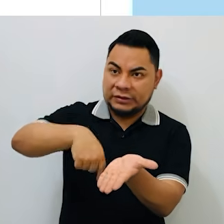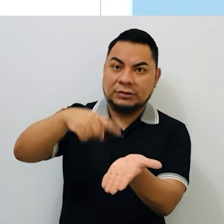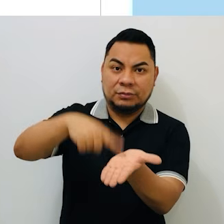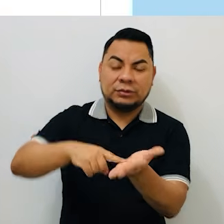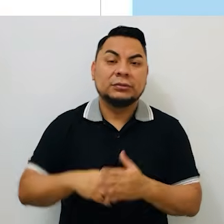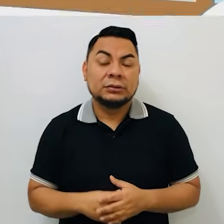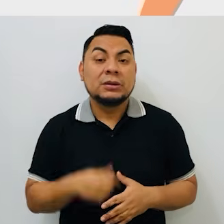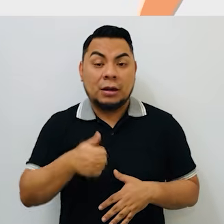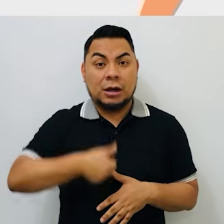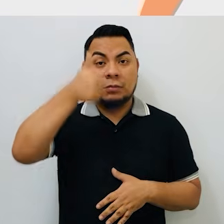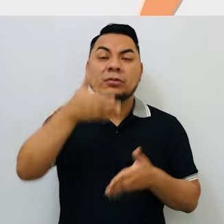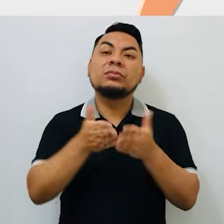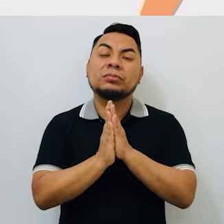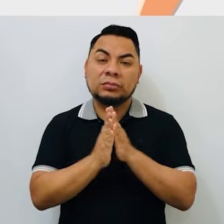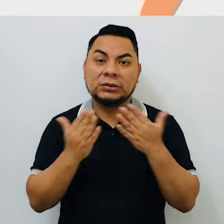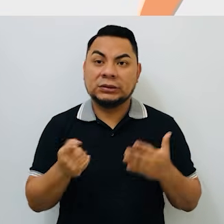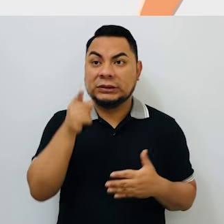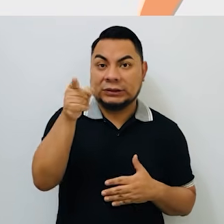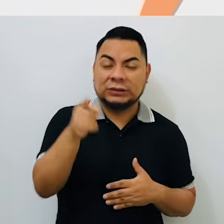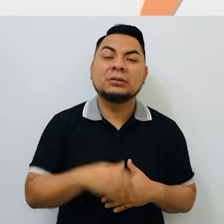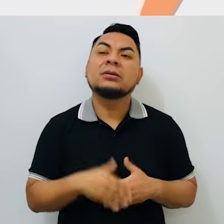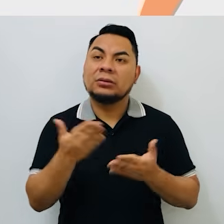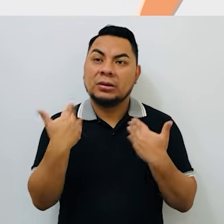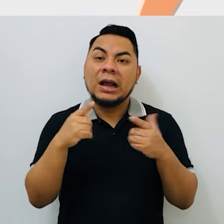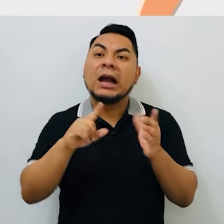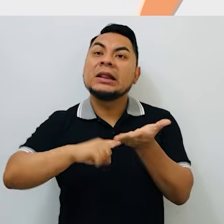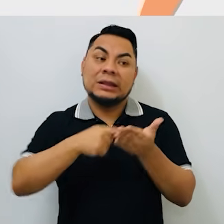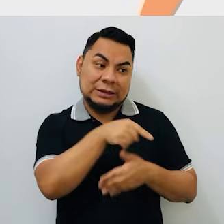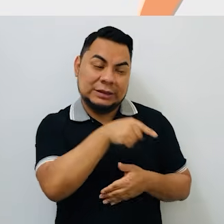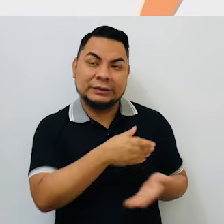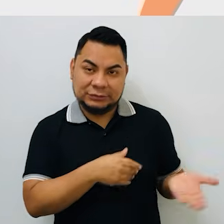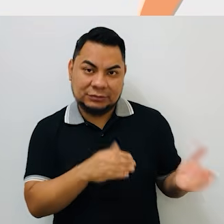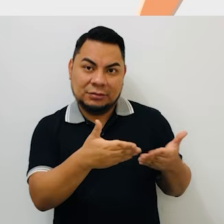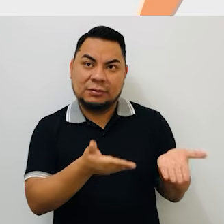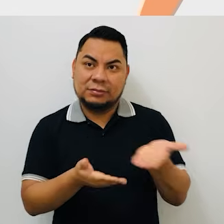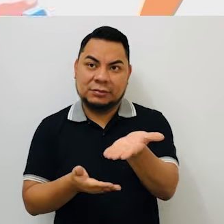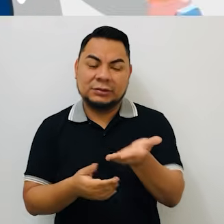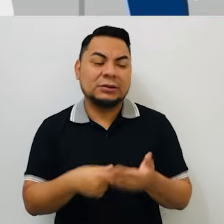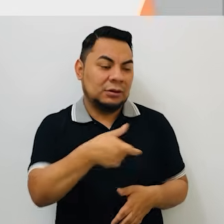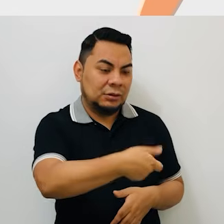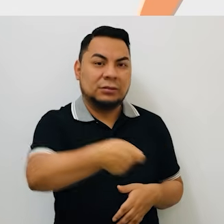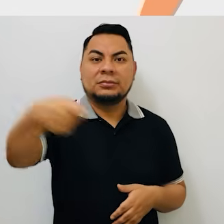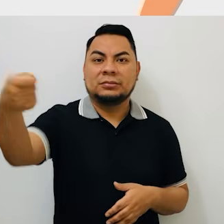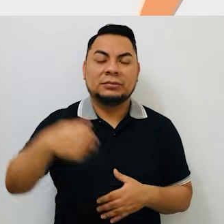huella. La presidenta le solicita a la electora que recoja su DNI de la